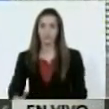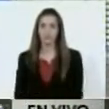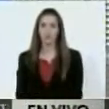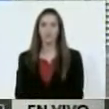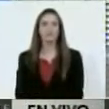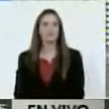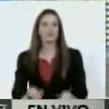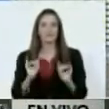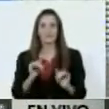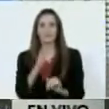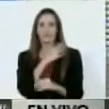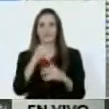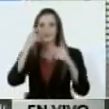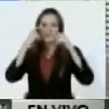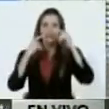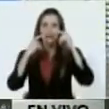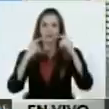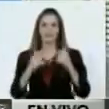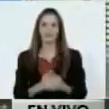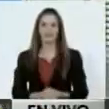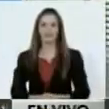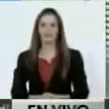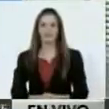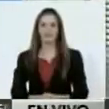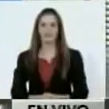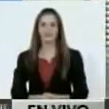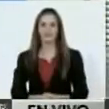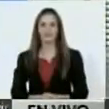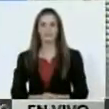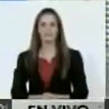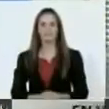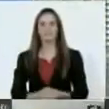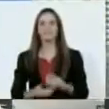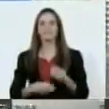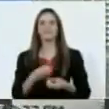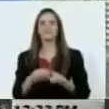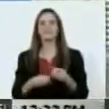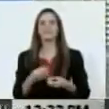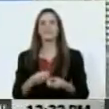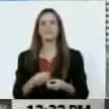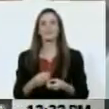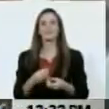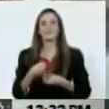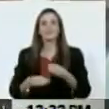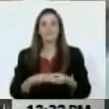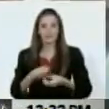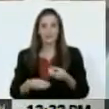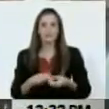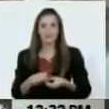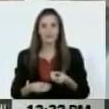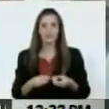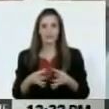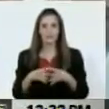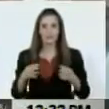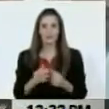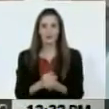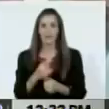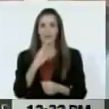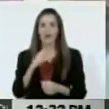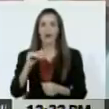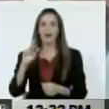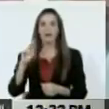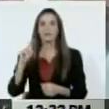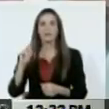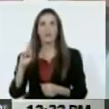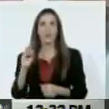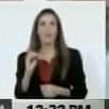fue donde el comandante Chávez se armó. Sembró. Ahí fue donde sí. Se sembró el... Y esos toques que decía Castro, ¿eh?